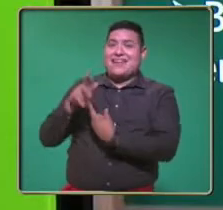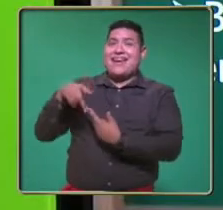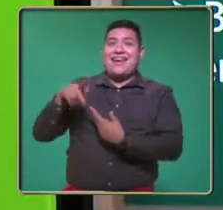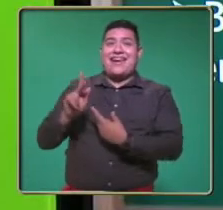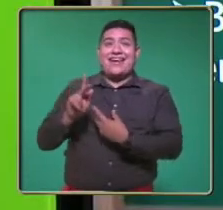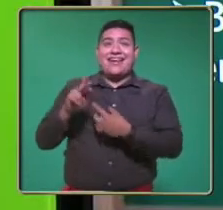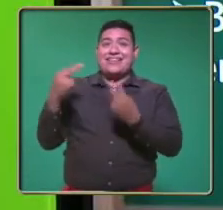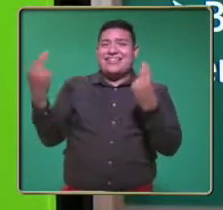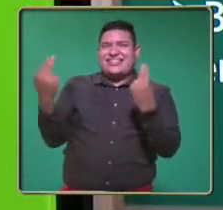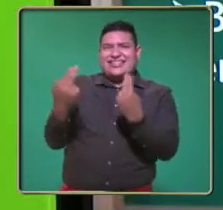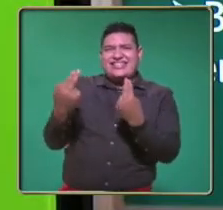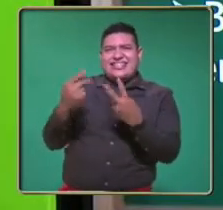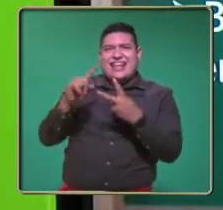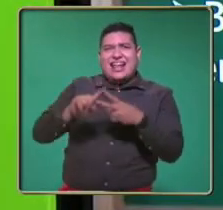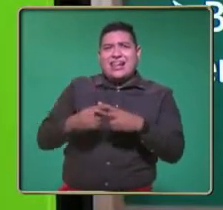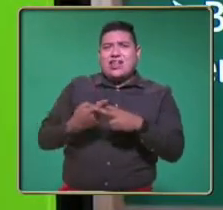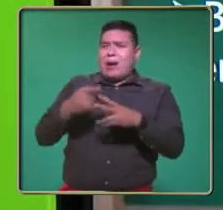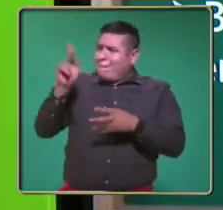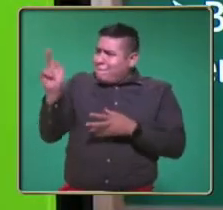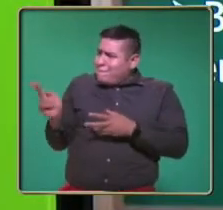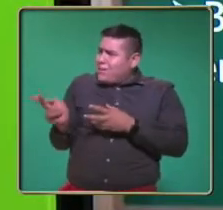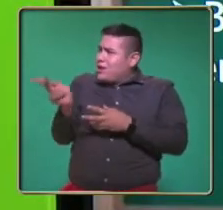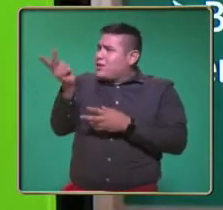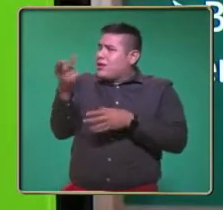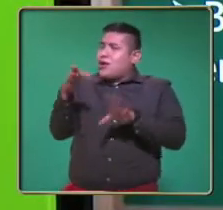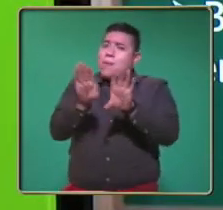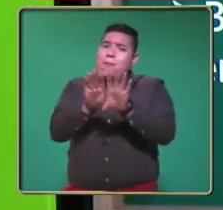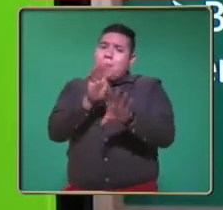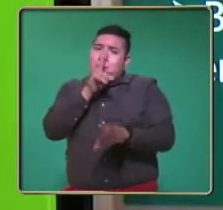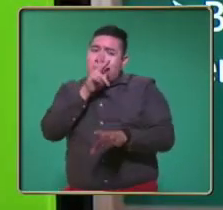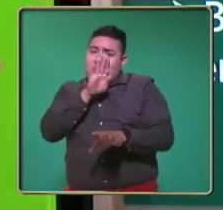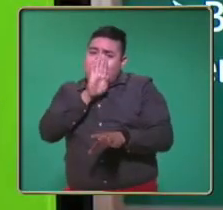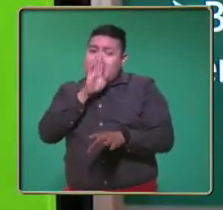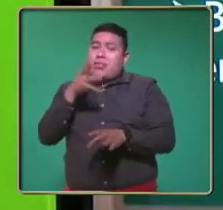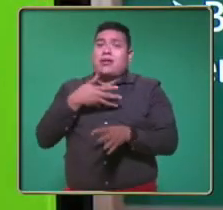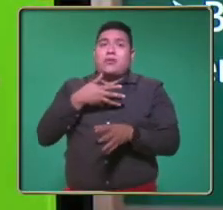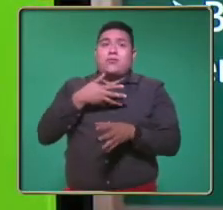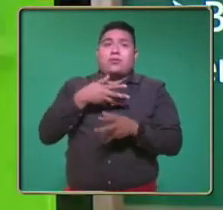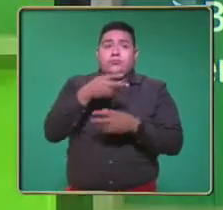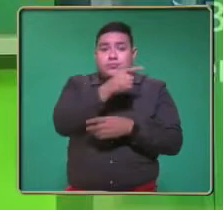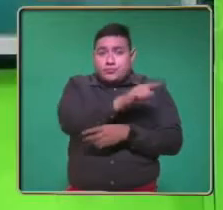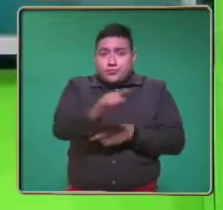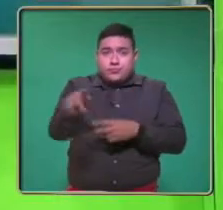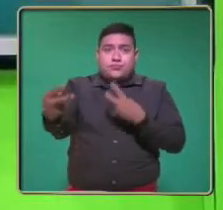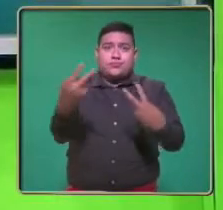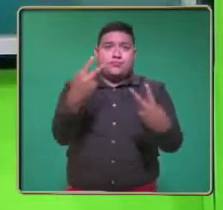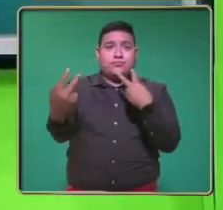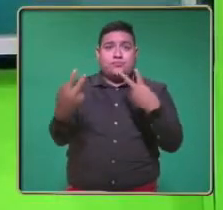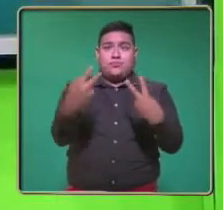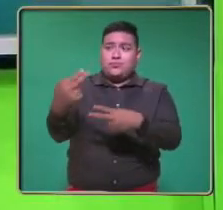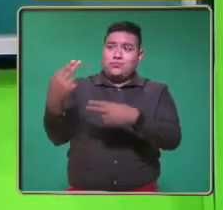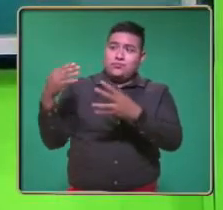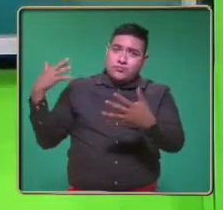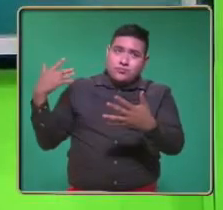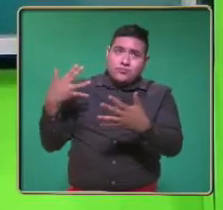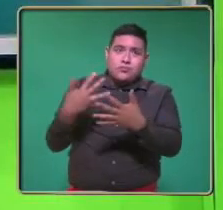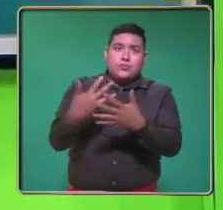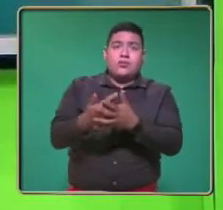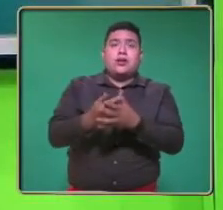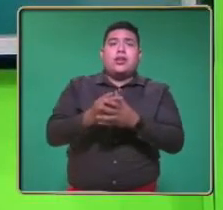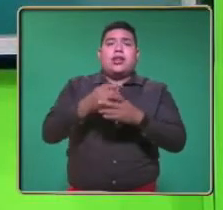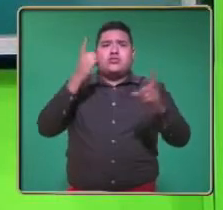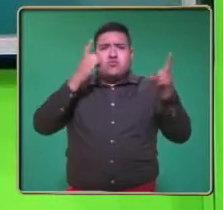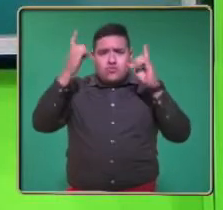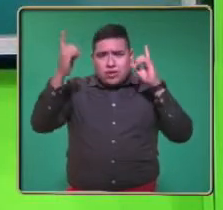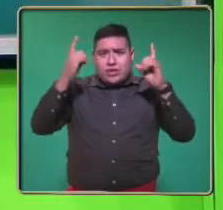surge de una necesidad, de una pregunta que tenemos como padres de familia. Los invitamos a que sigan a lo largo del programa para poder despejar un